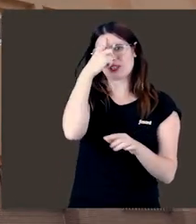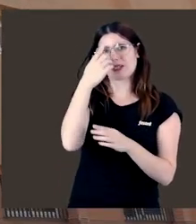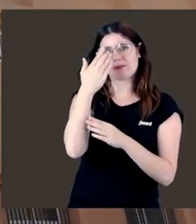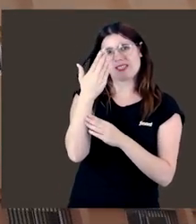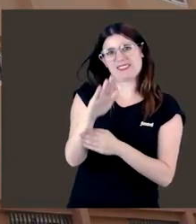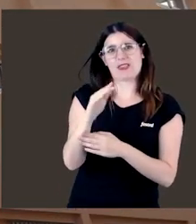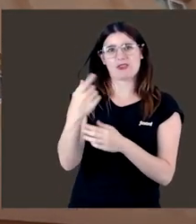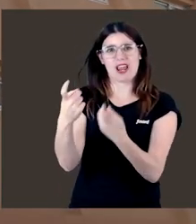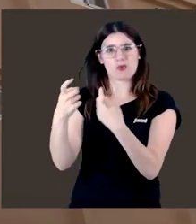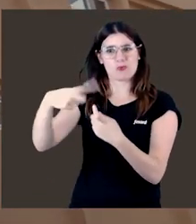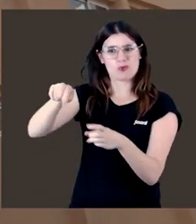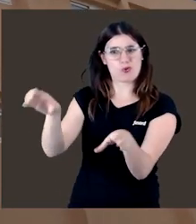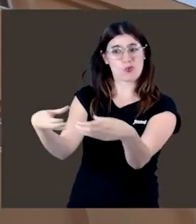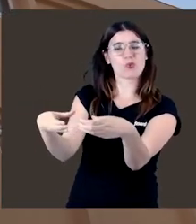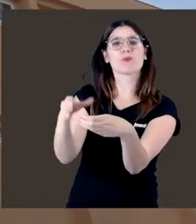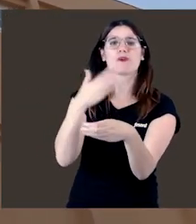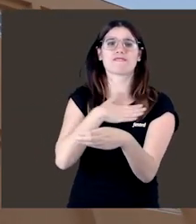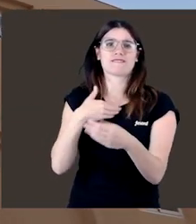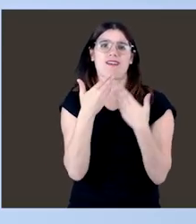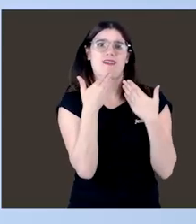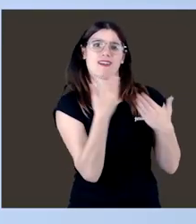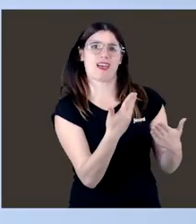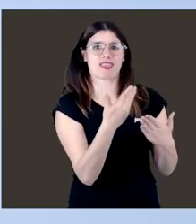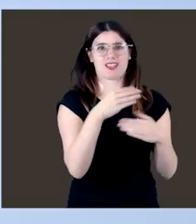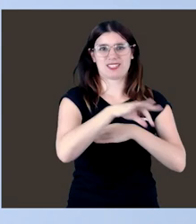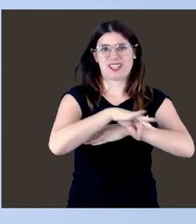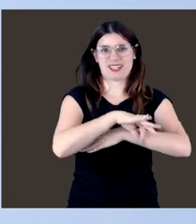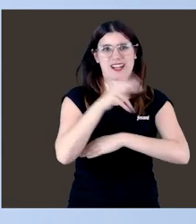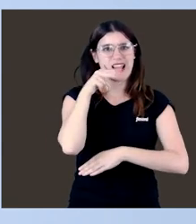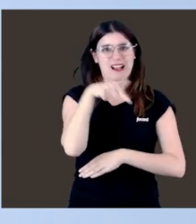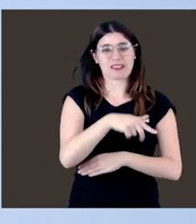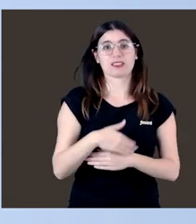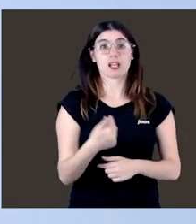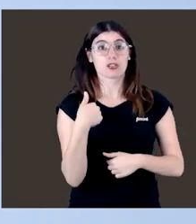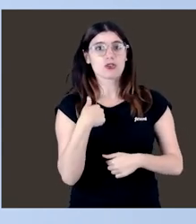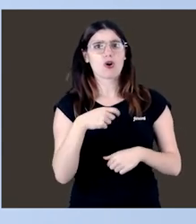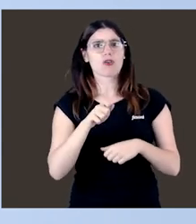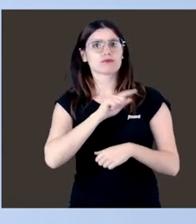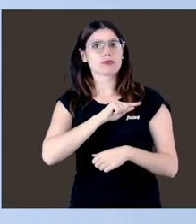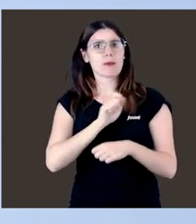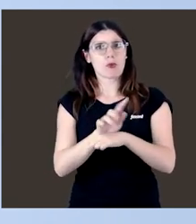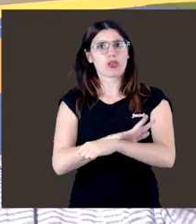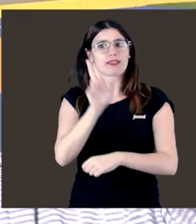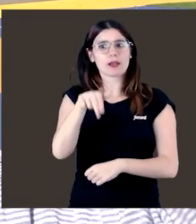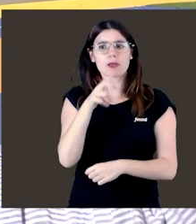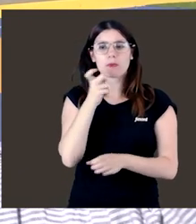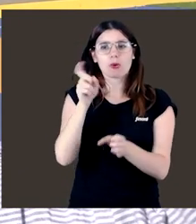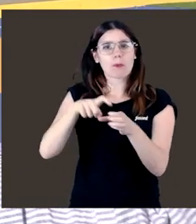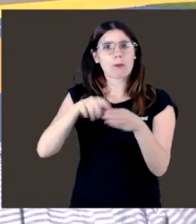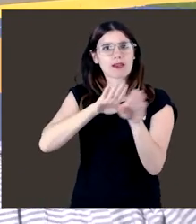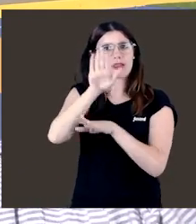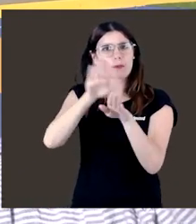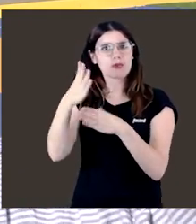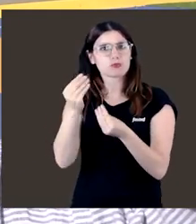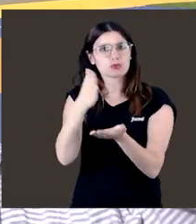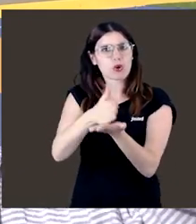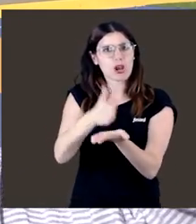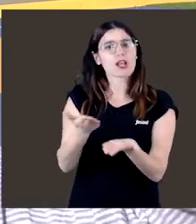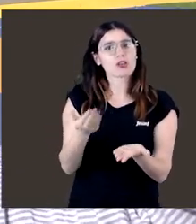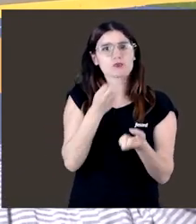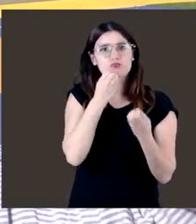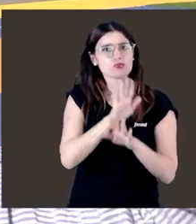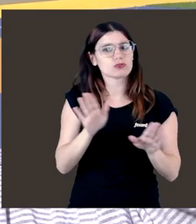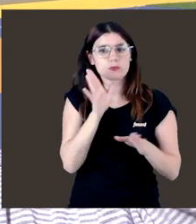del alumnado ha querido mostrar también su agradecimiento a la ingeniera Alicantina. Estoy también muy emocionada por la participación del